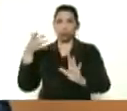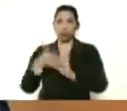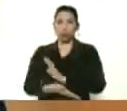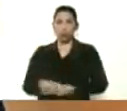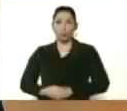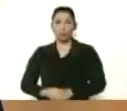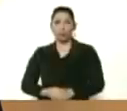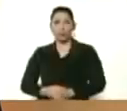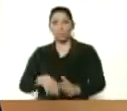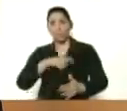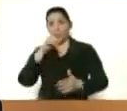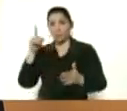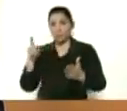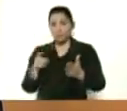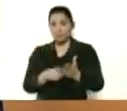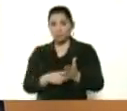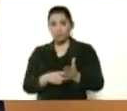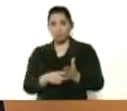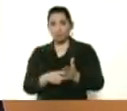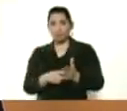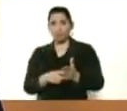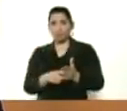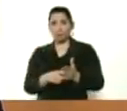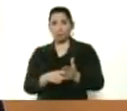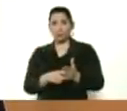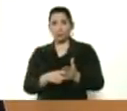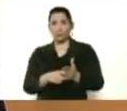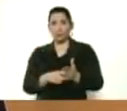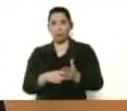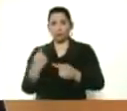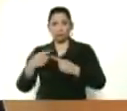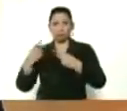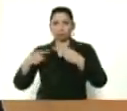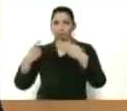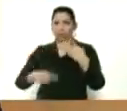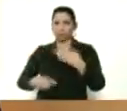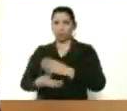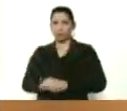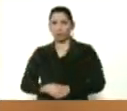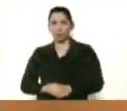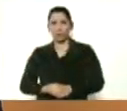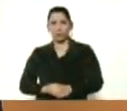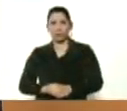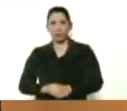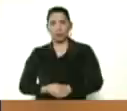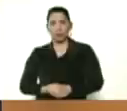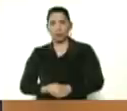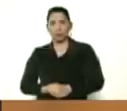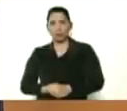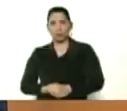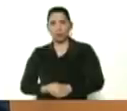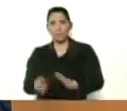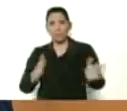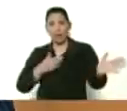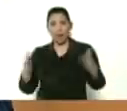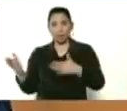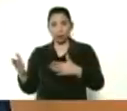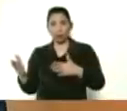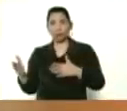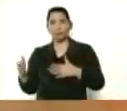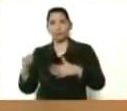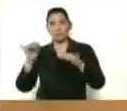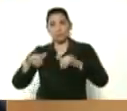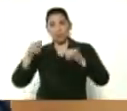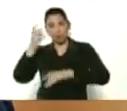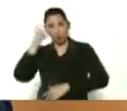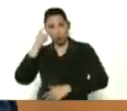órdenes, completamente, absolutamente multifactorial. El 20 de marzo, que fue el mismo día en que